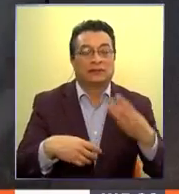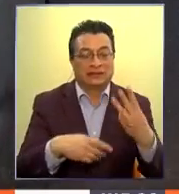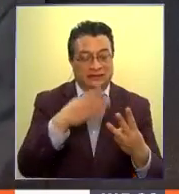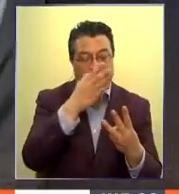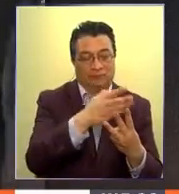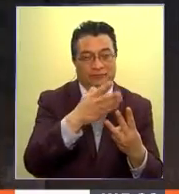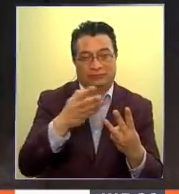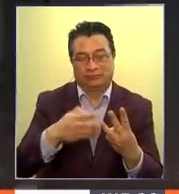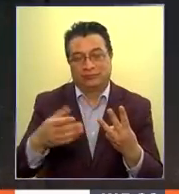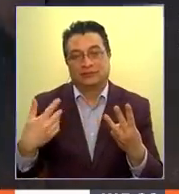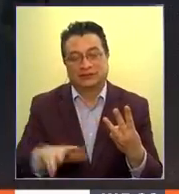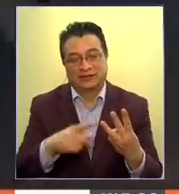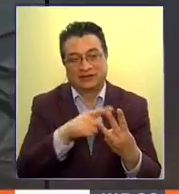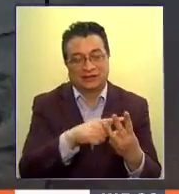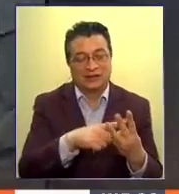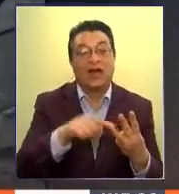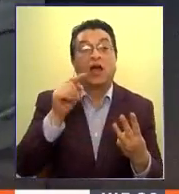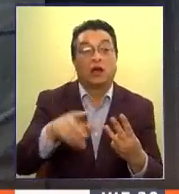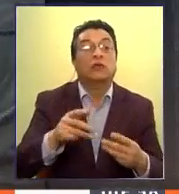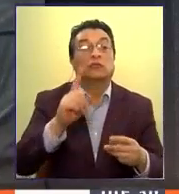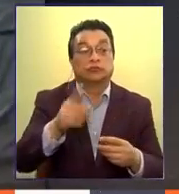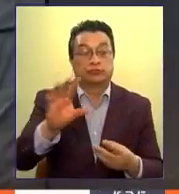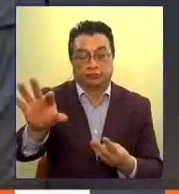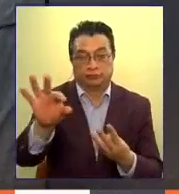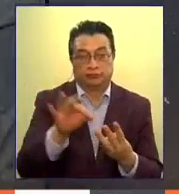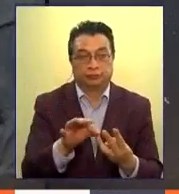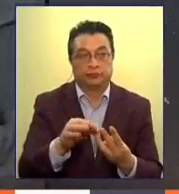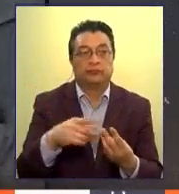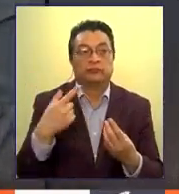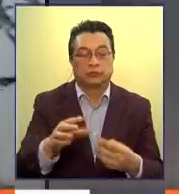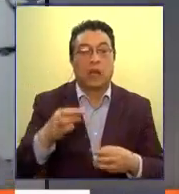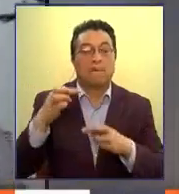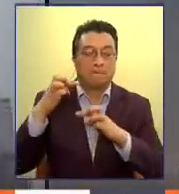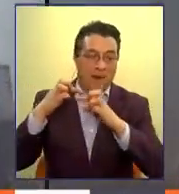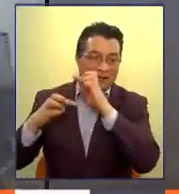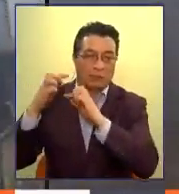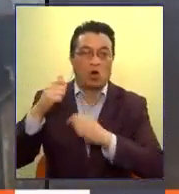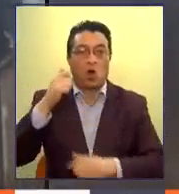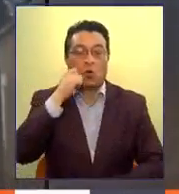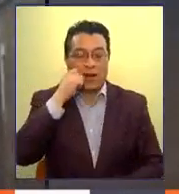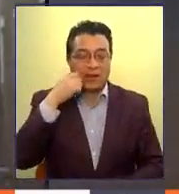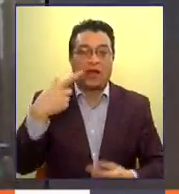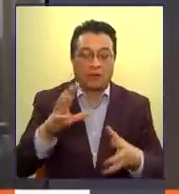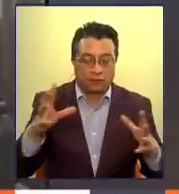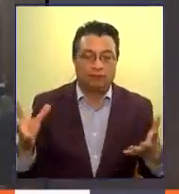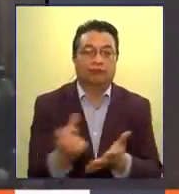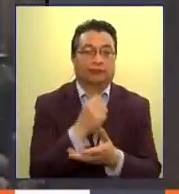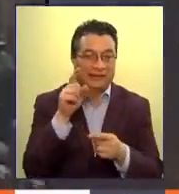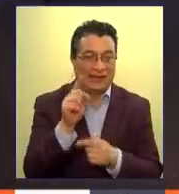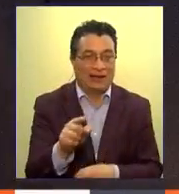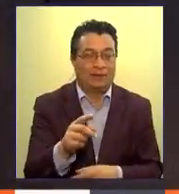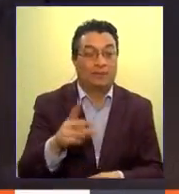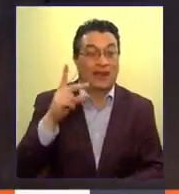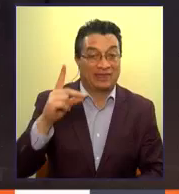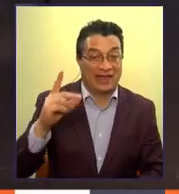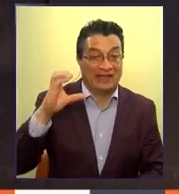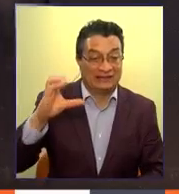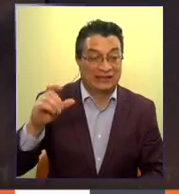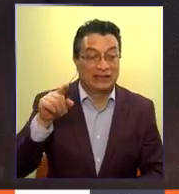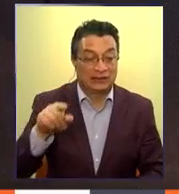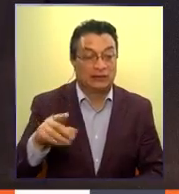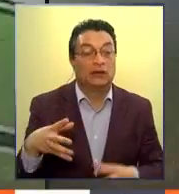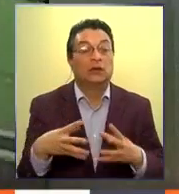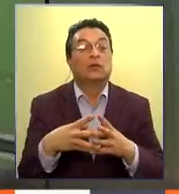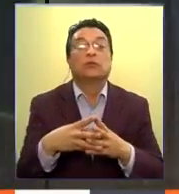durante su administración la ciudad obtuvo su designación de Patrimonio de la Humanidad ante la UNESCO. Demócrata cristiano que desapareció